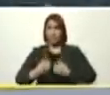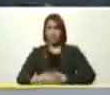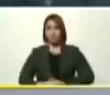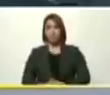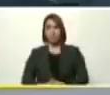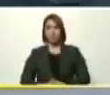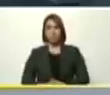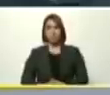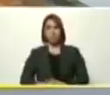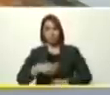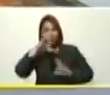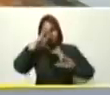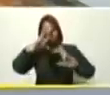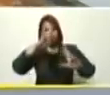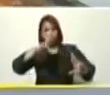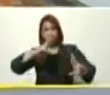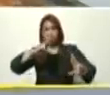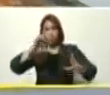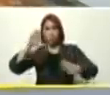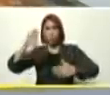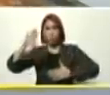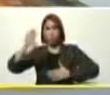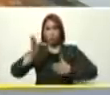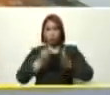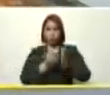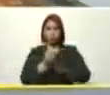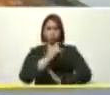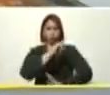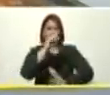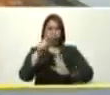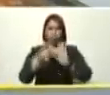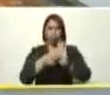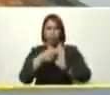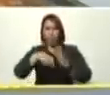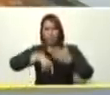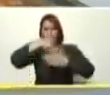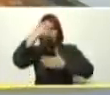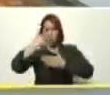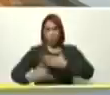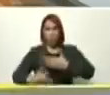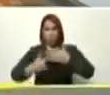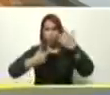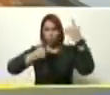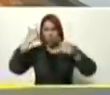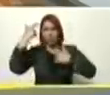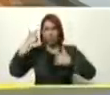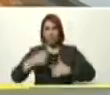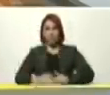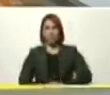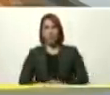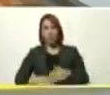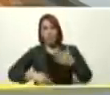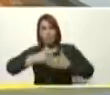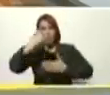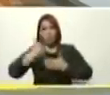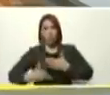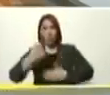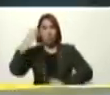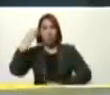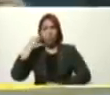para cumplir el juramento de lealtad absoluta al proyecto de Hugo Chávez, al proyecto